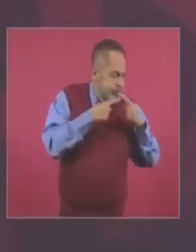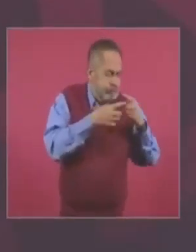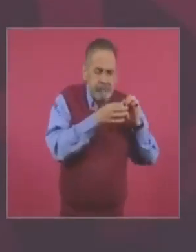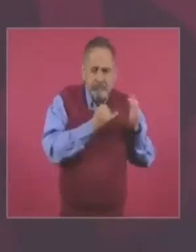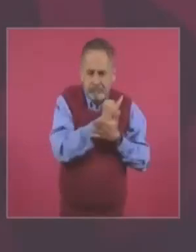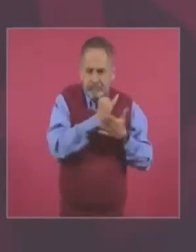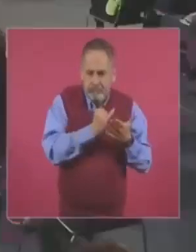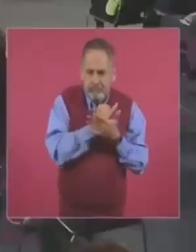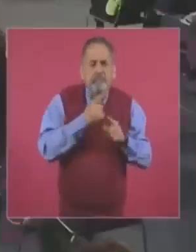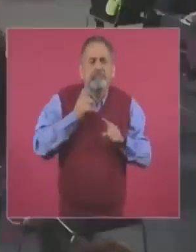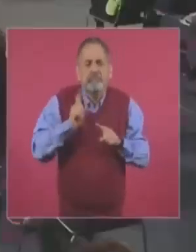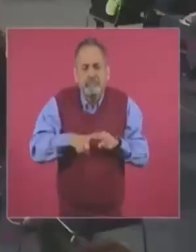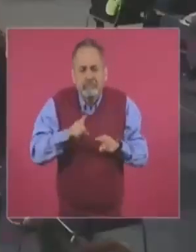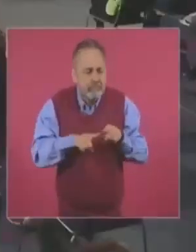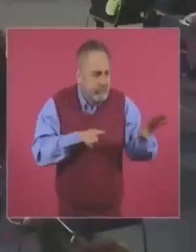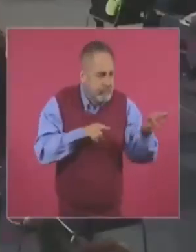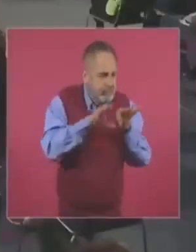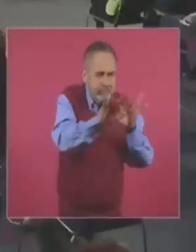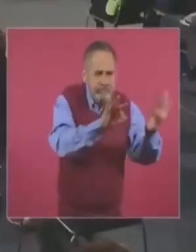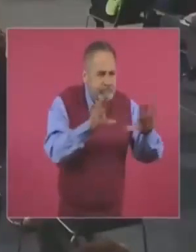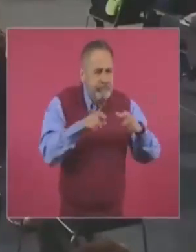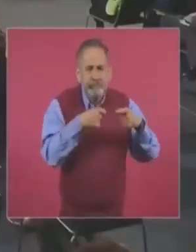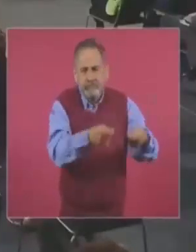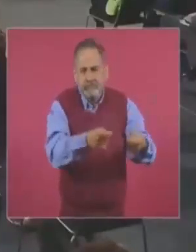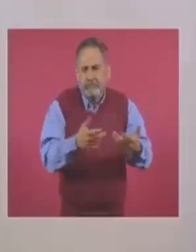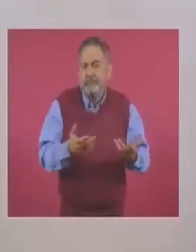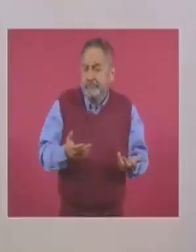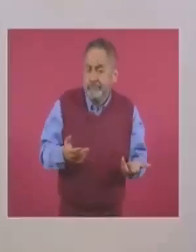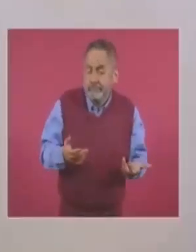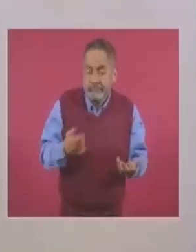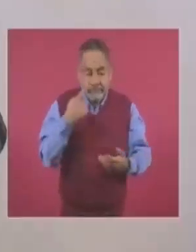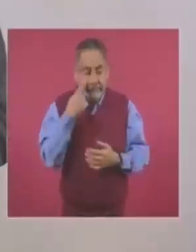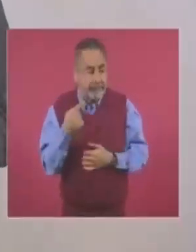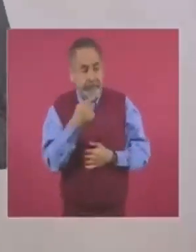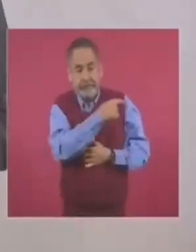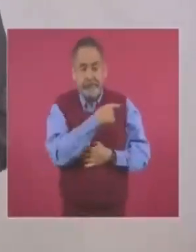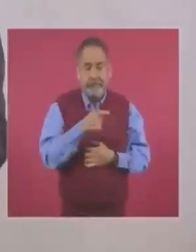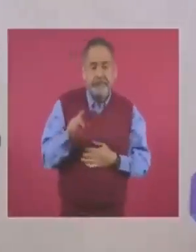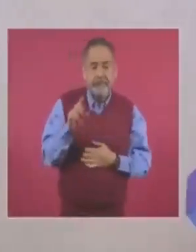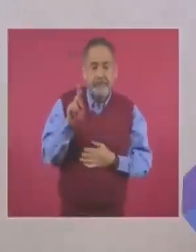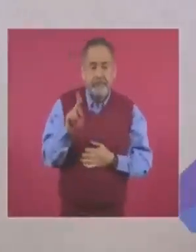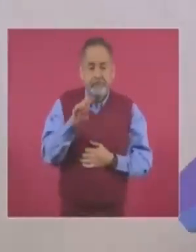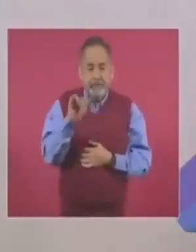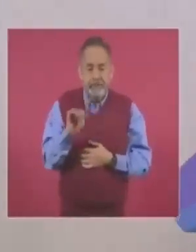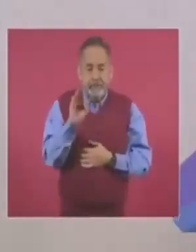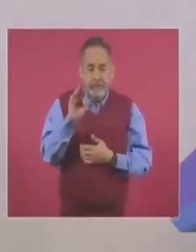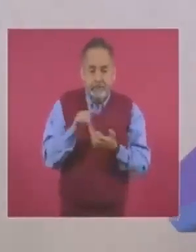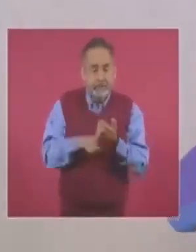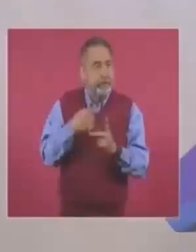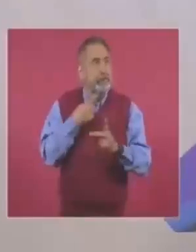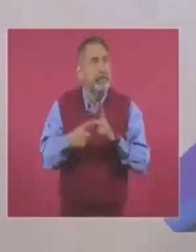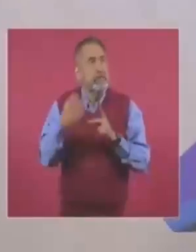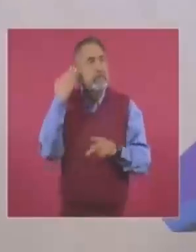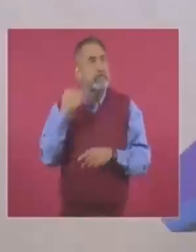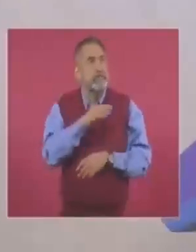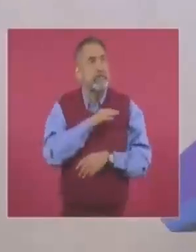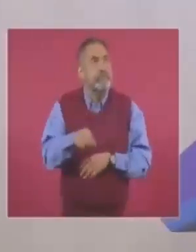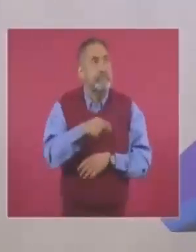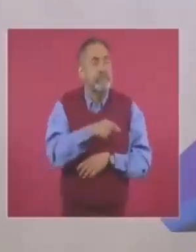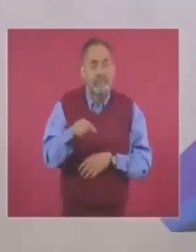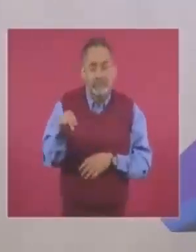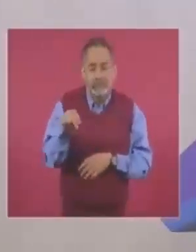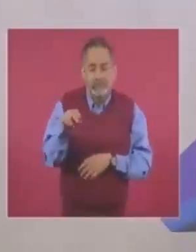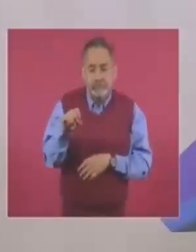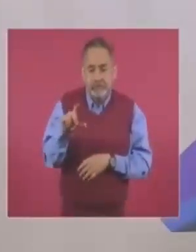esas campañas, ni todo el financiamiento a opositores, particularmente a la organización Mexicanos contra la Corrupción de Claudio X